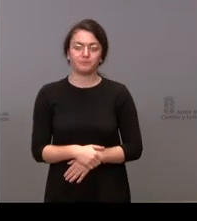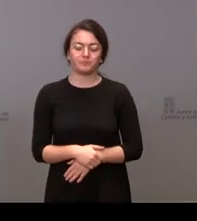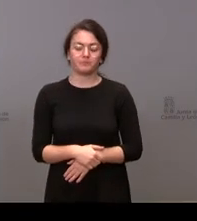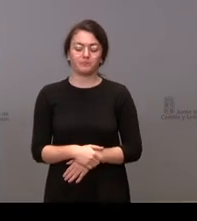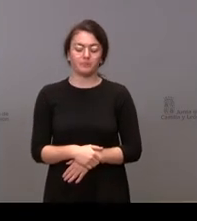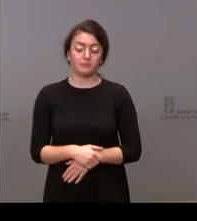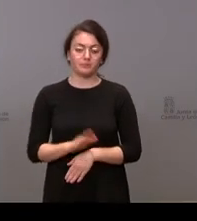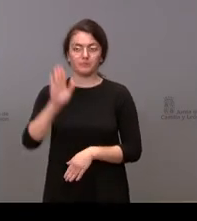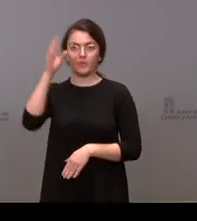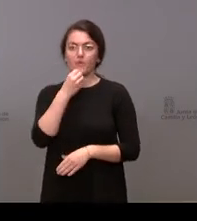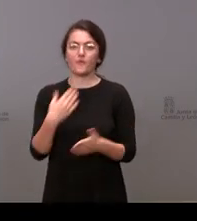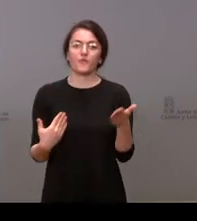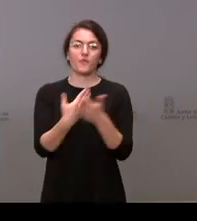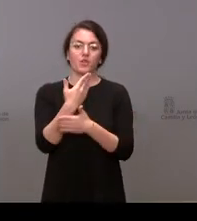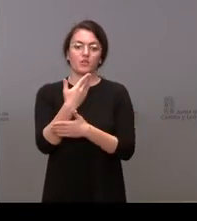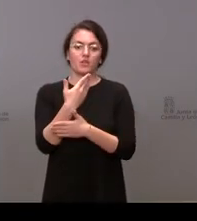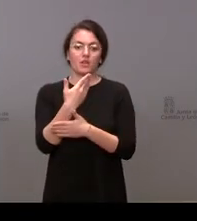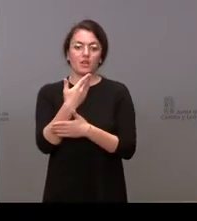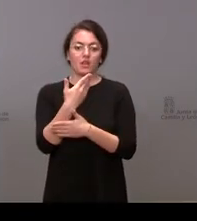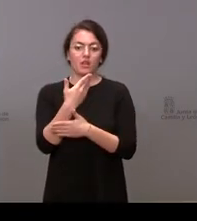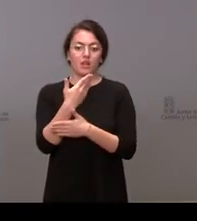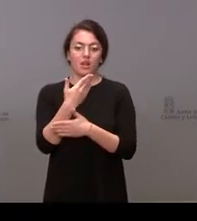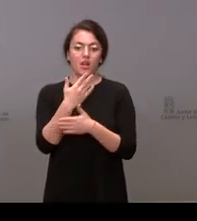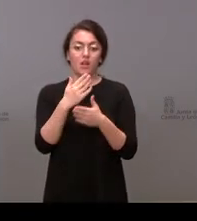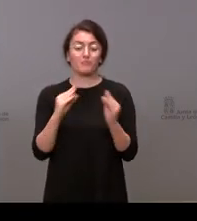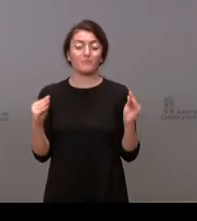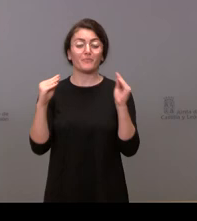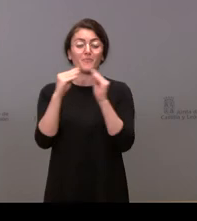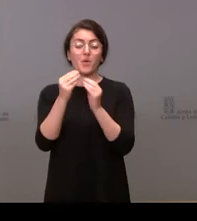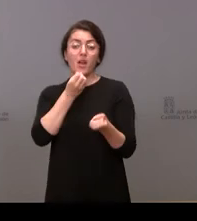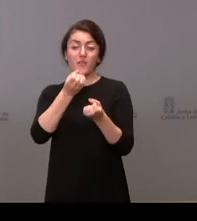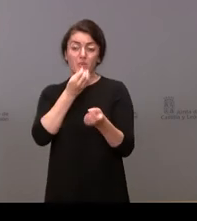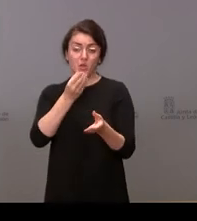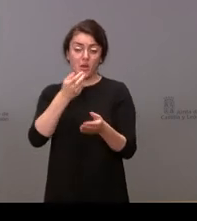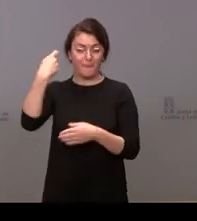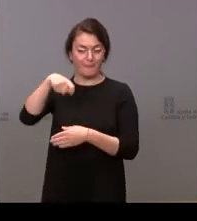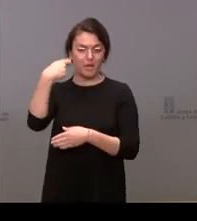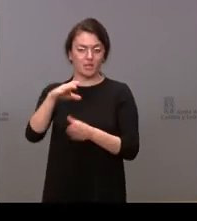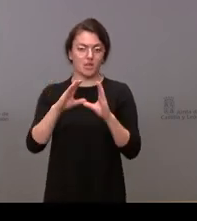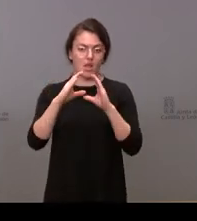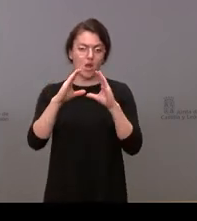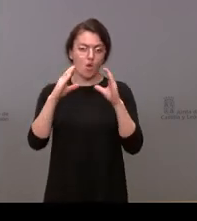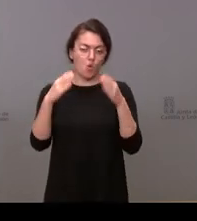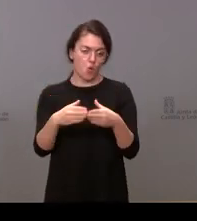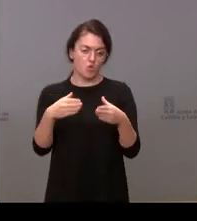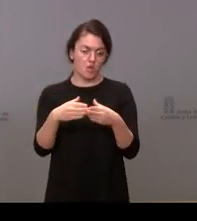Sí, buenos días. Comparte las afirmaciones del presidente de la Junta de que el PSOE y el señor Tudanca están buscando